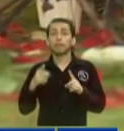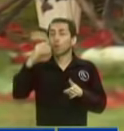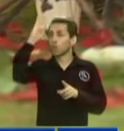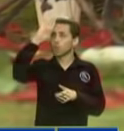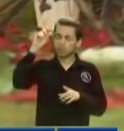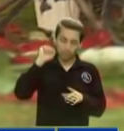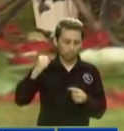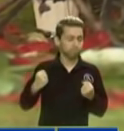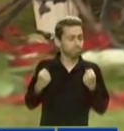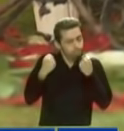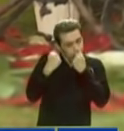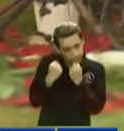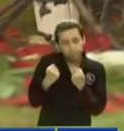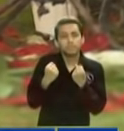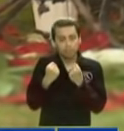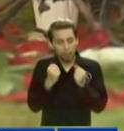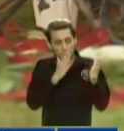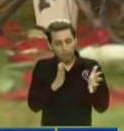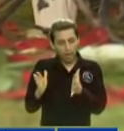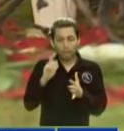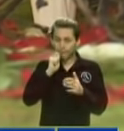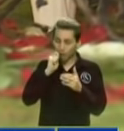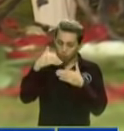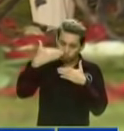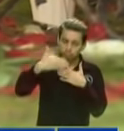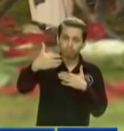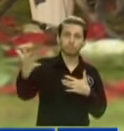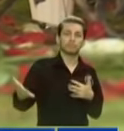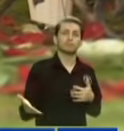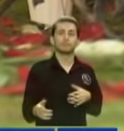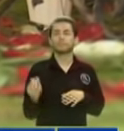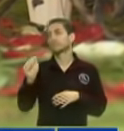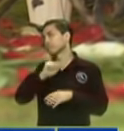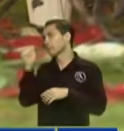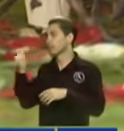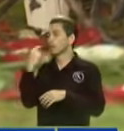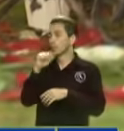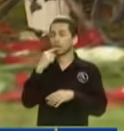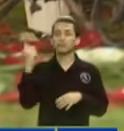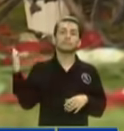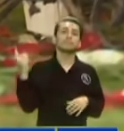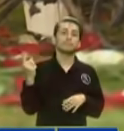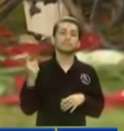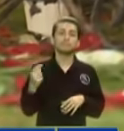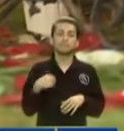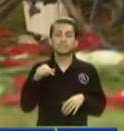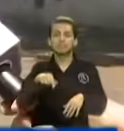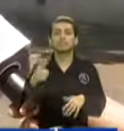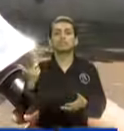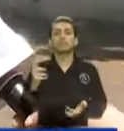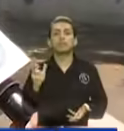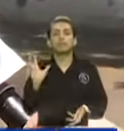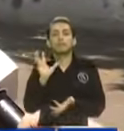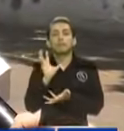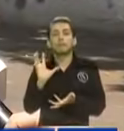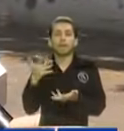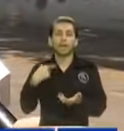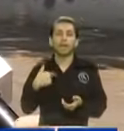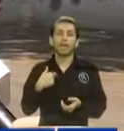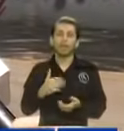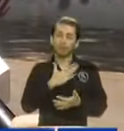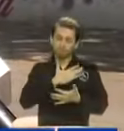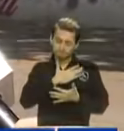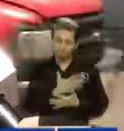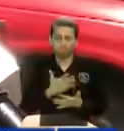estará preparando algo mejor. Ah, pues fíjese que nosotros desde niños, ¿verdad? Porque yo soy pura